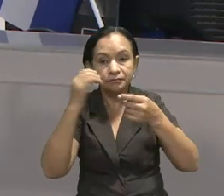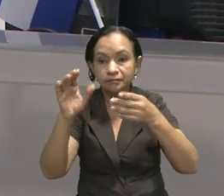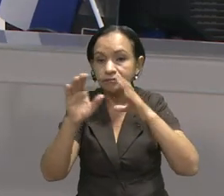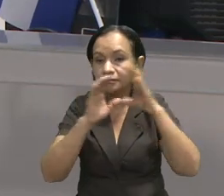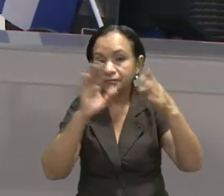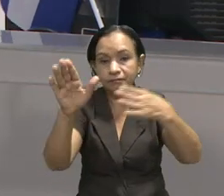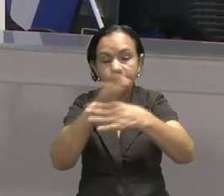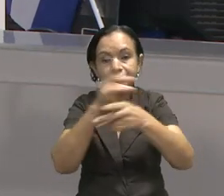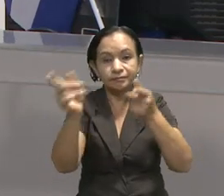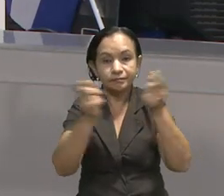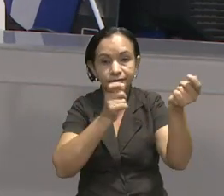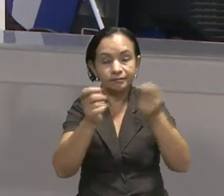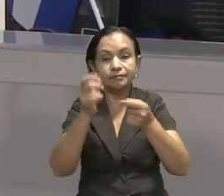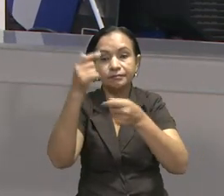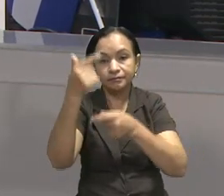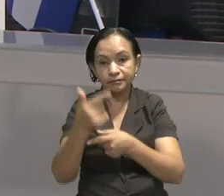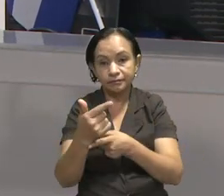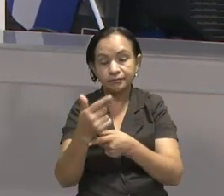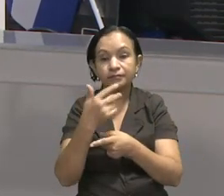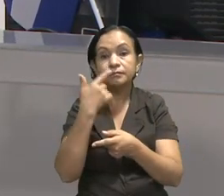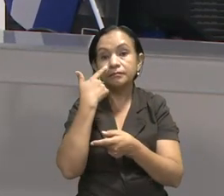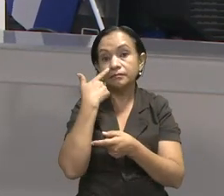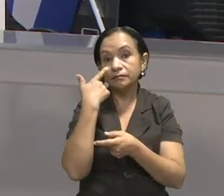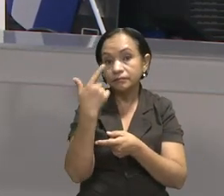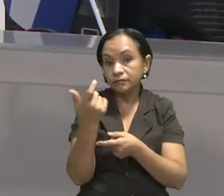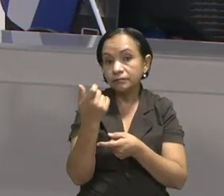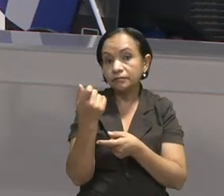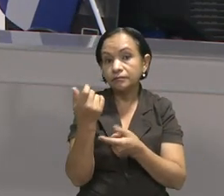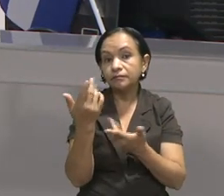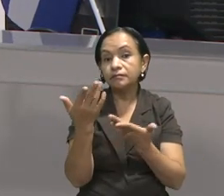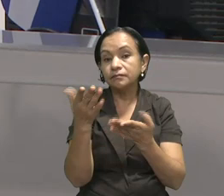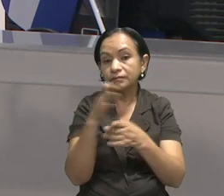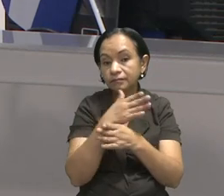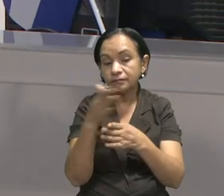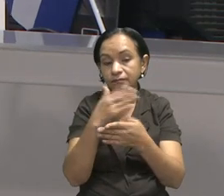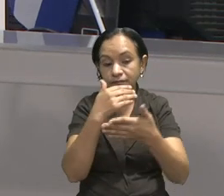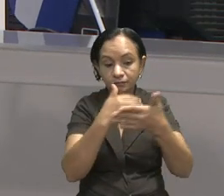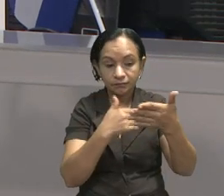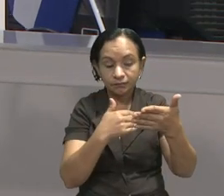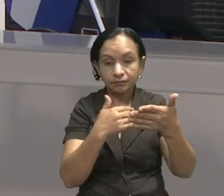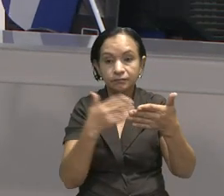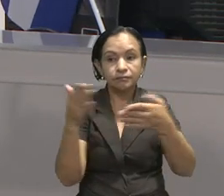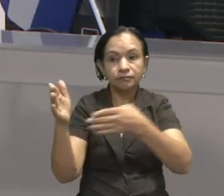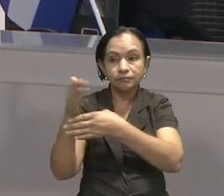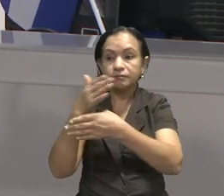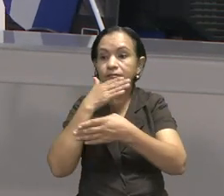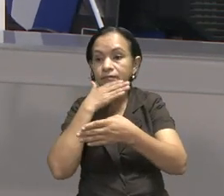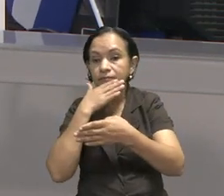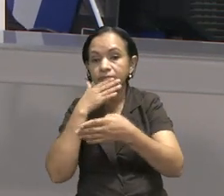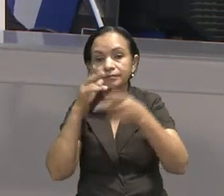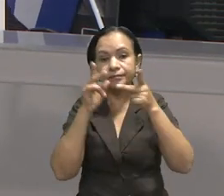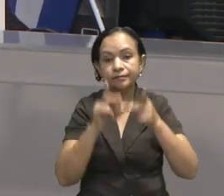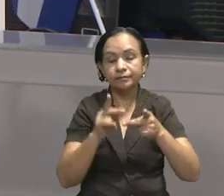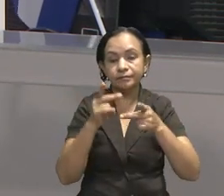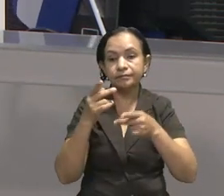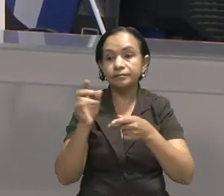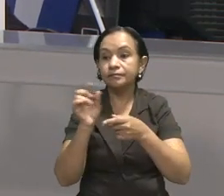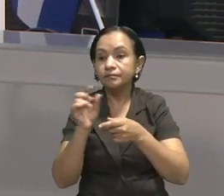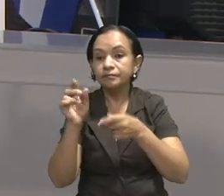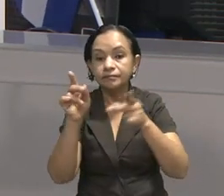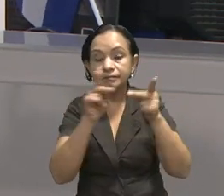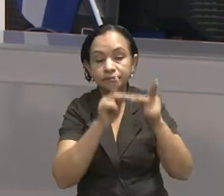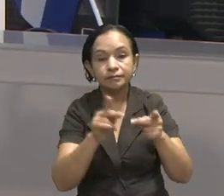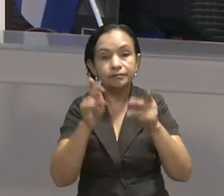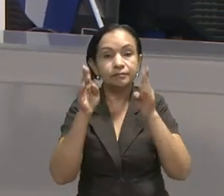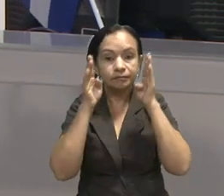su regulación. G, conocer y resolver en vía administrativa las controversias entre los operadores prestadores de